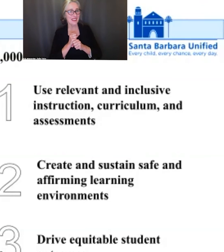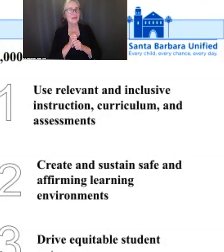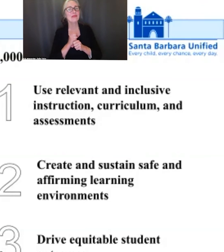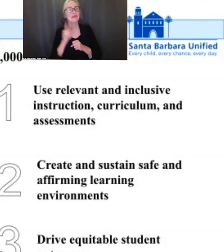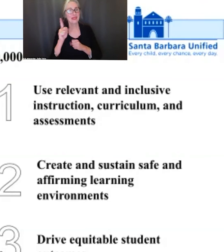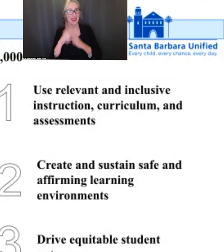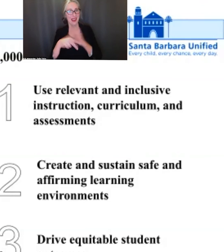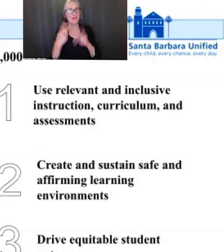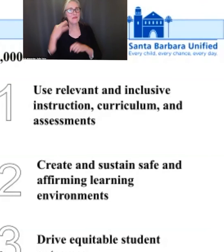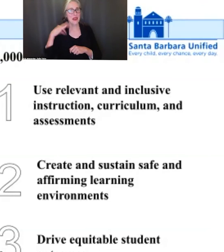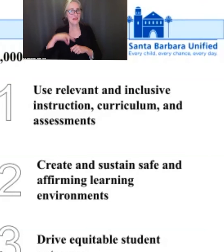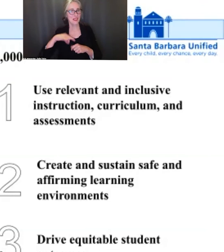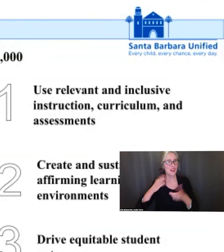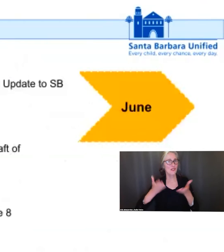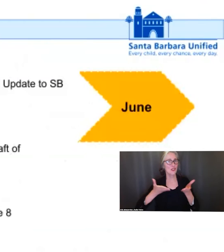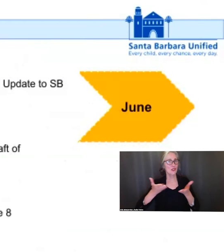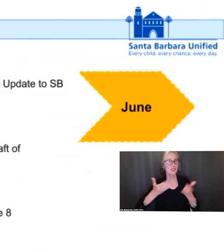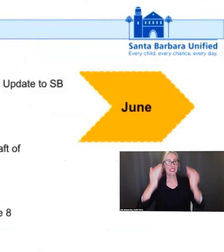Siguiente diapositiva.